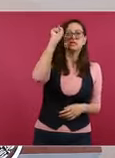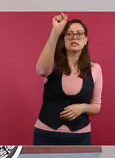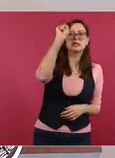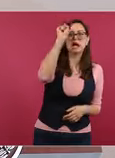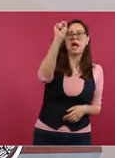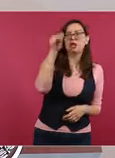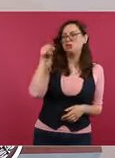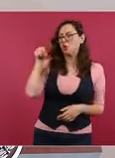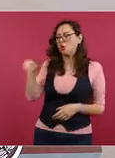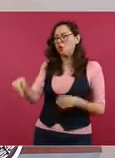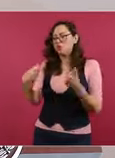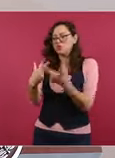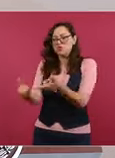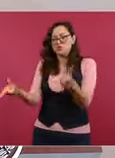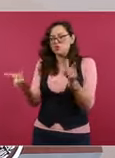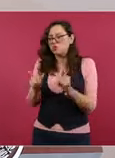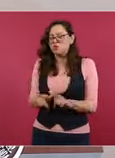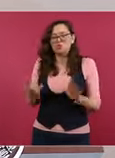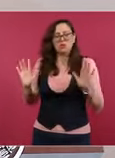todos